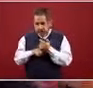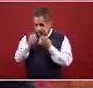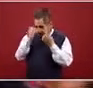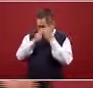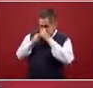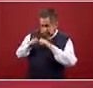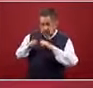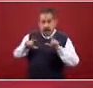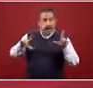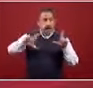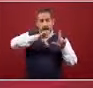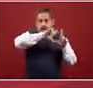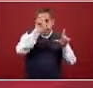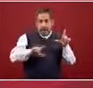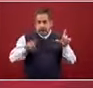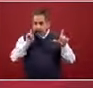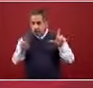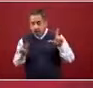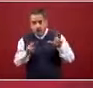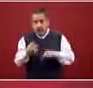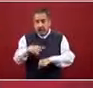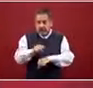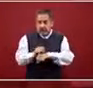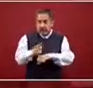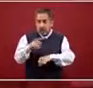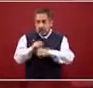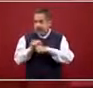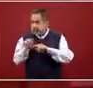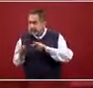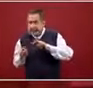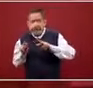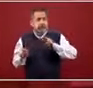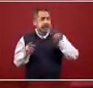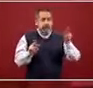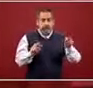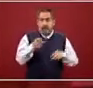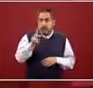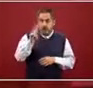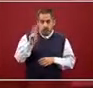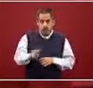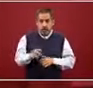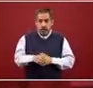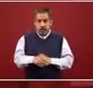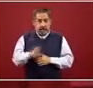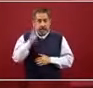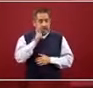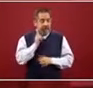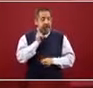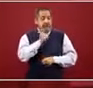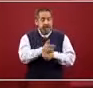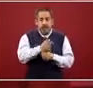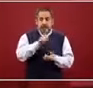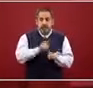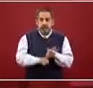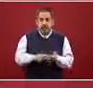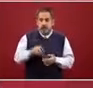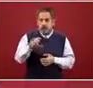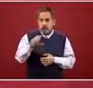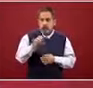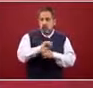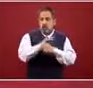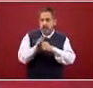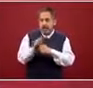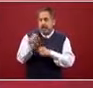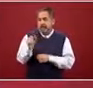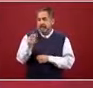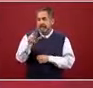exploratorias del territorio nacional semanales. Sin embargo, la prueba diagnóstica para coronavirus